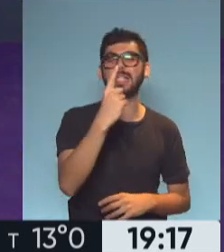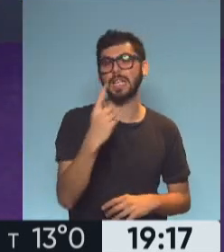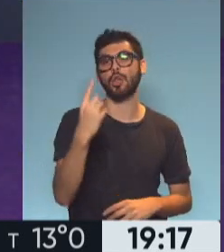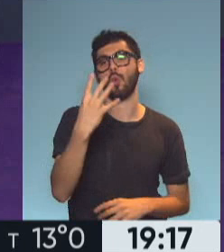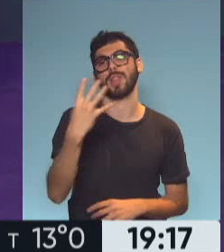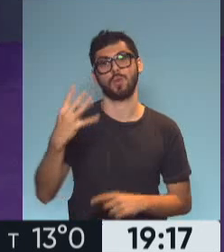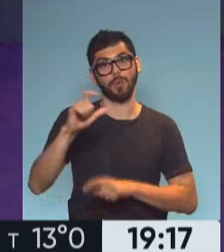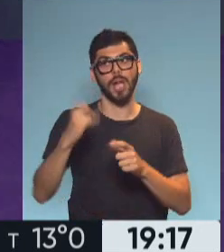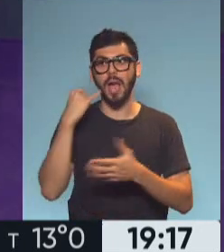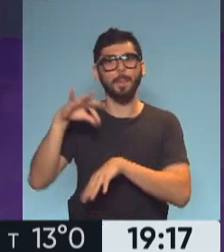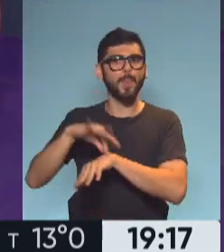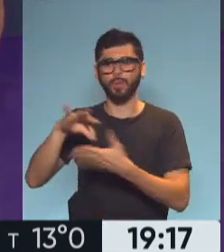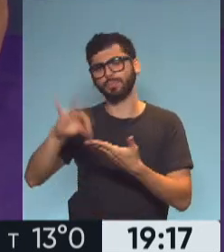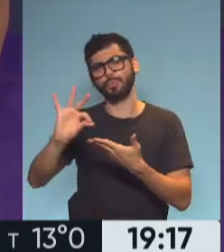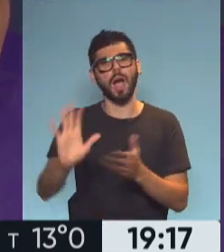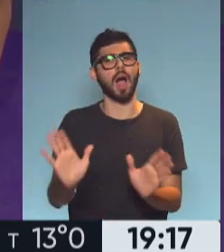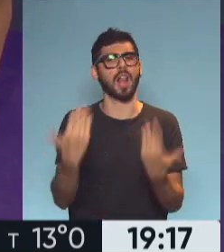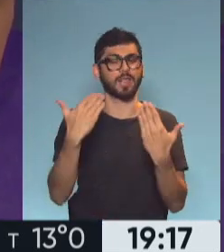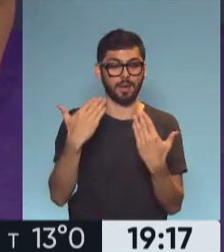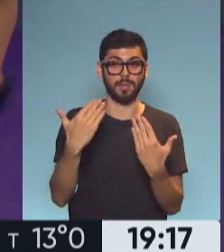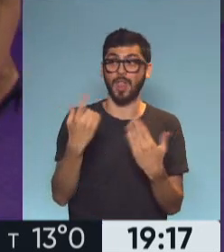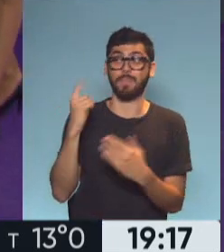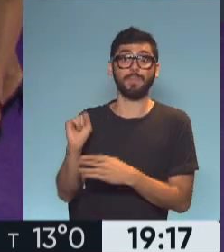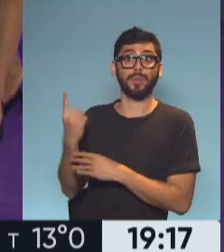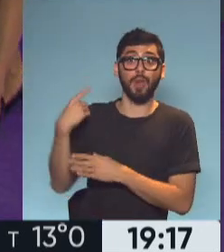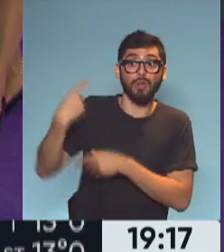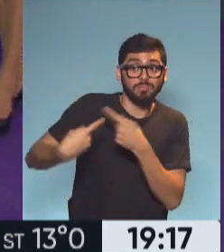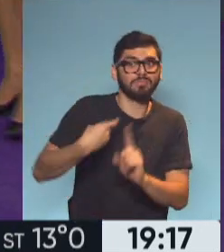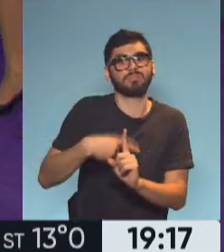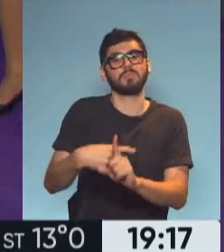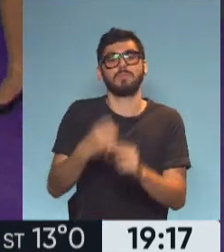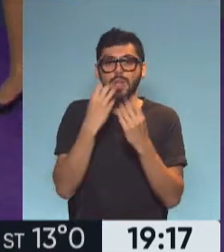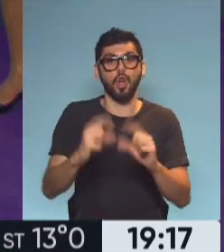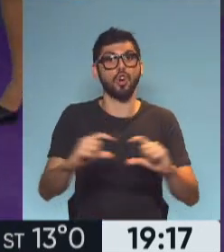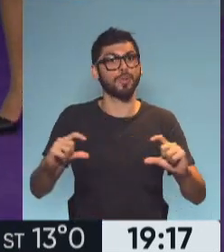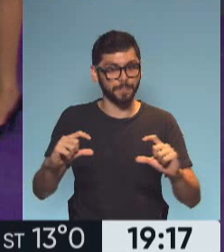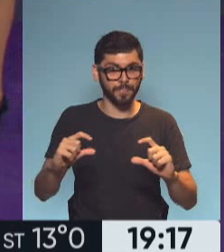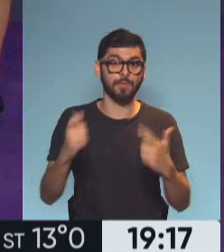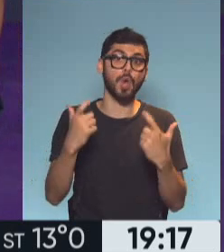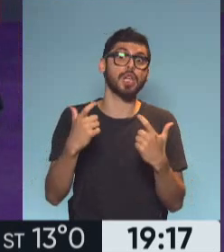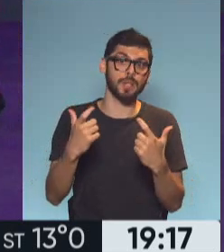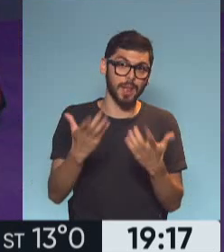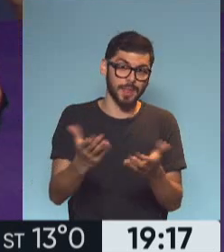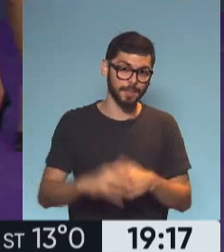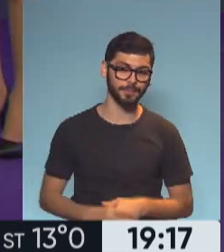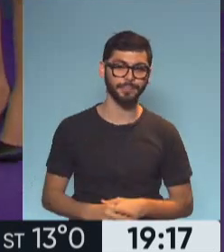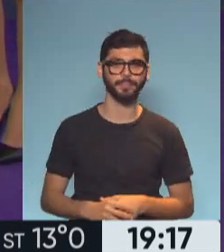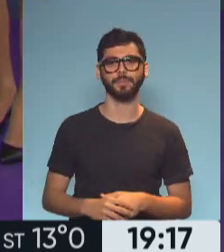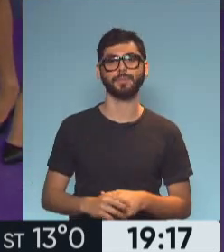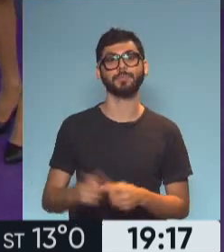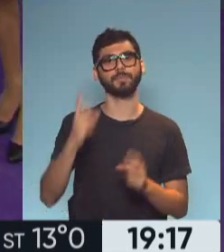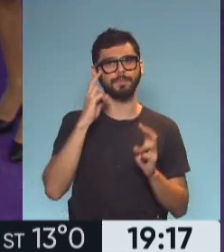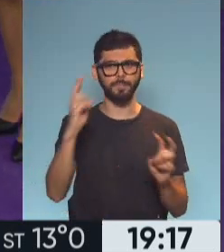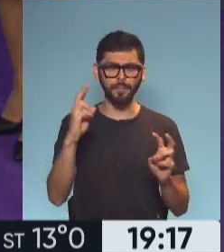el alta médica desde aquel caso presentado por primera vez en nuestro país afortunadamente los recuperados algo que